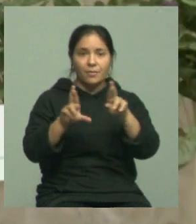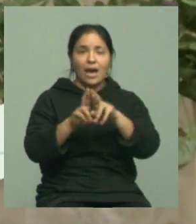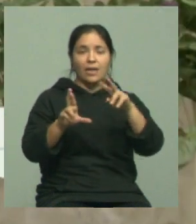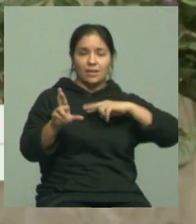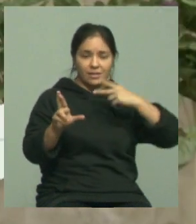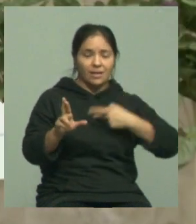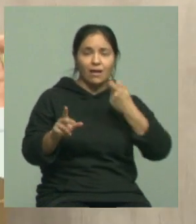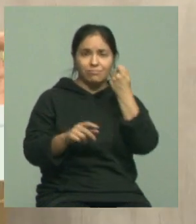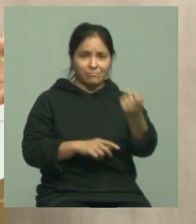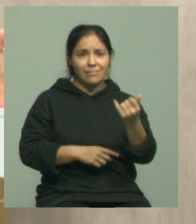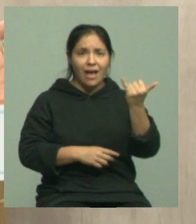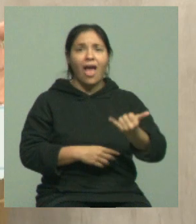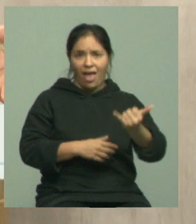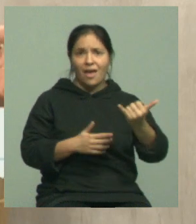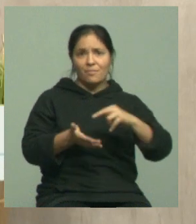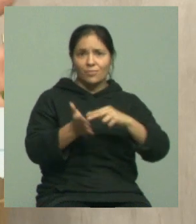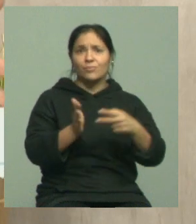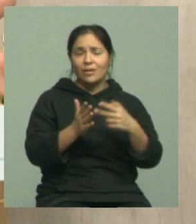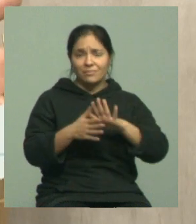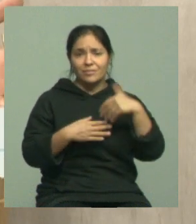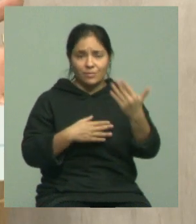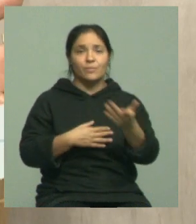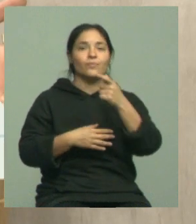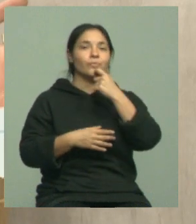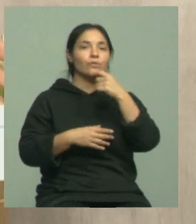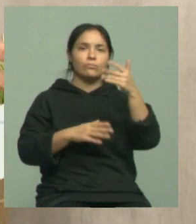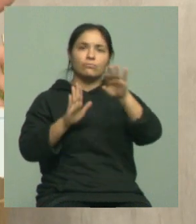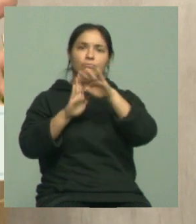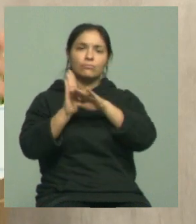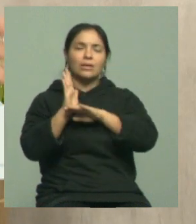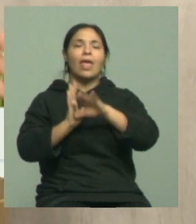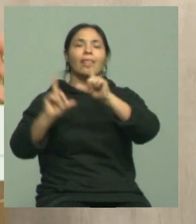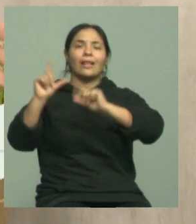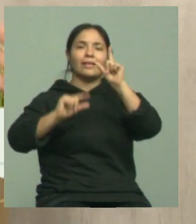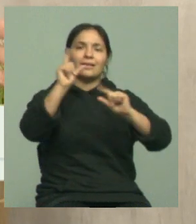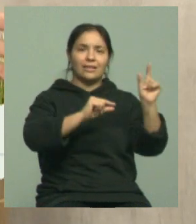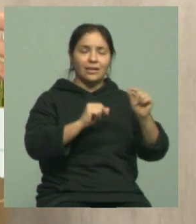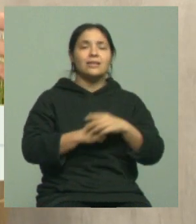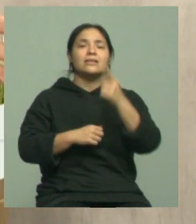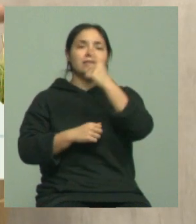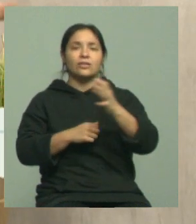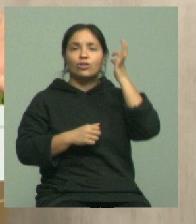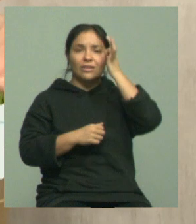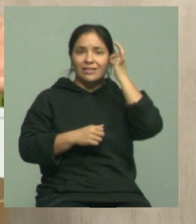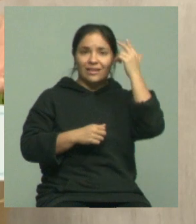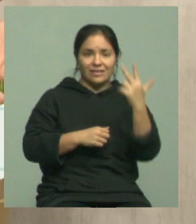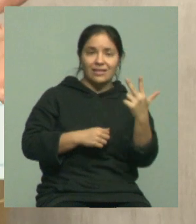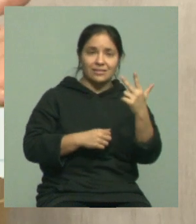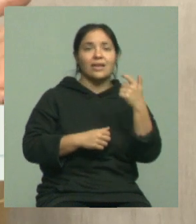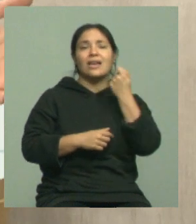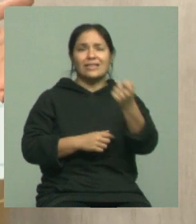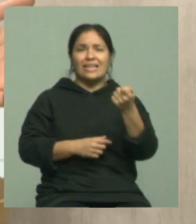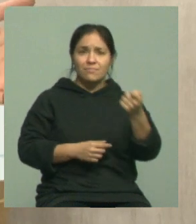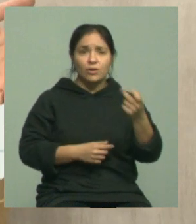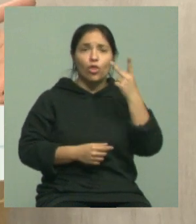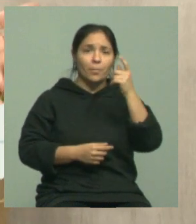el Observatorio de Crímenes LGBT, de Crímenes de Odio, que registran 133 crímenes de odio en 2023 contra